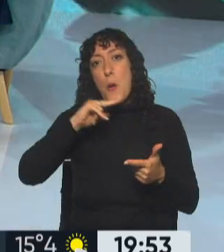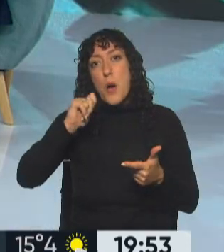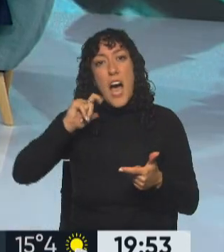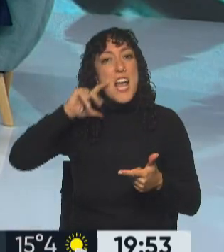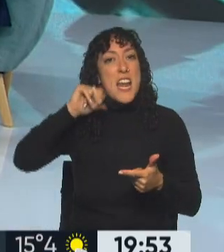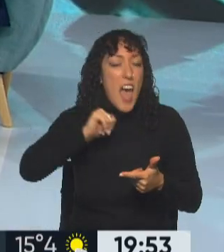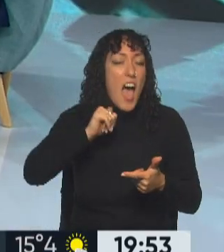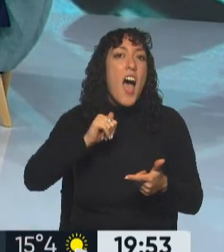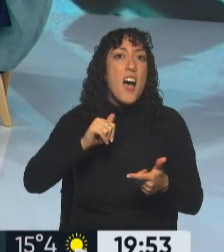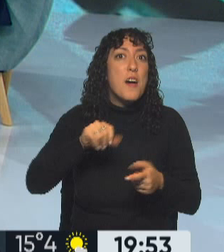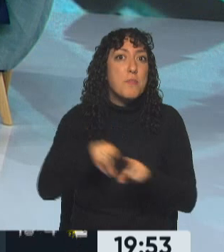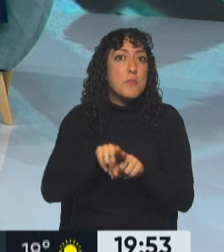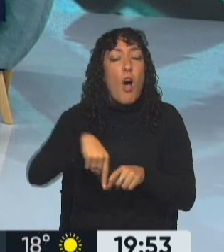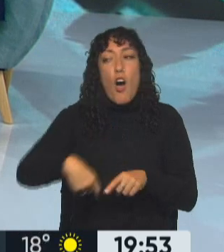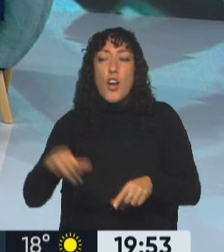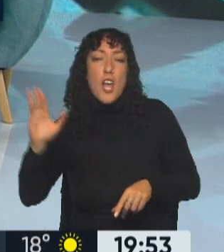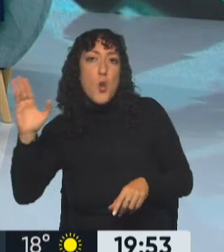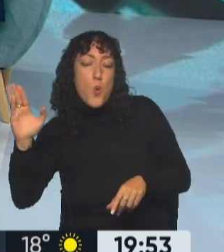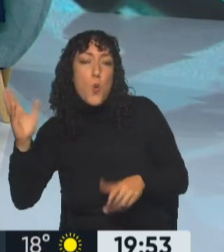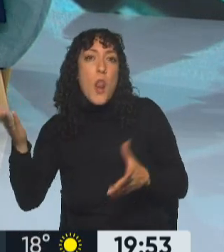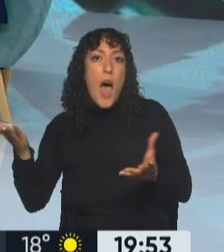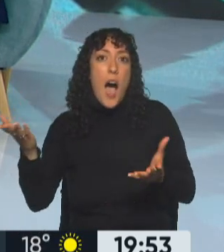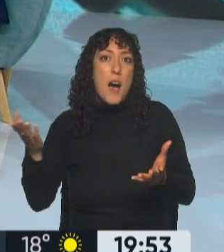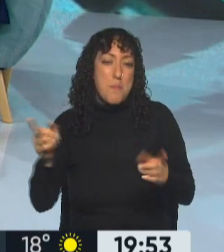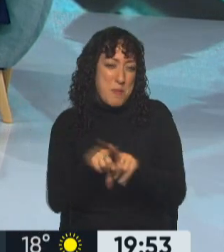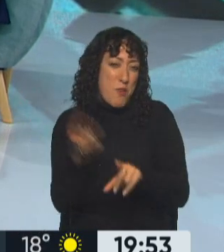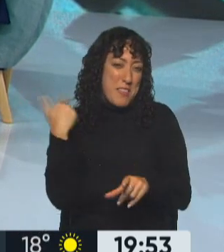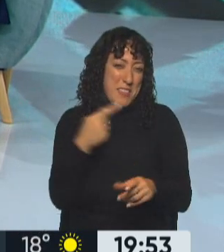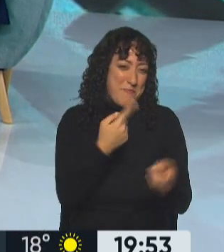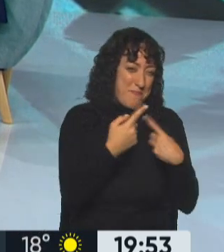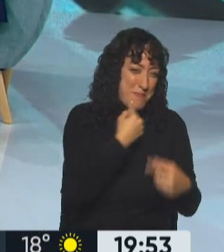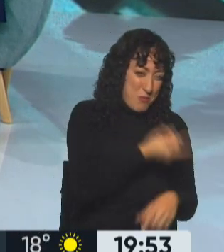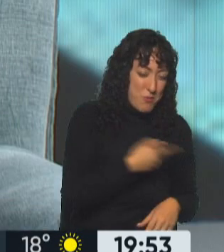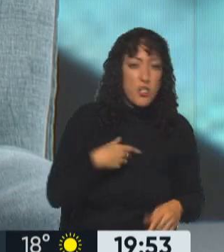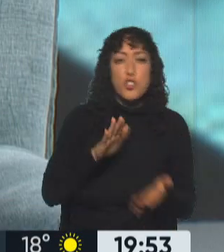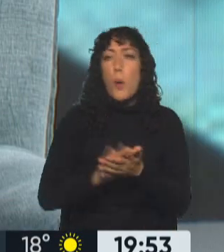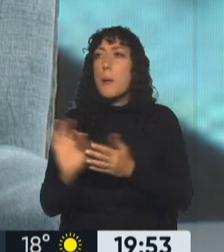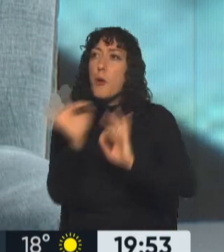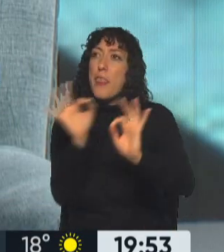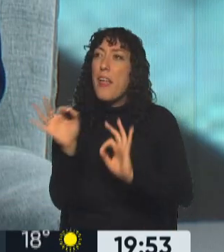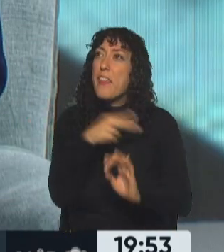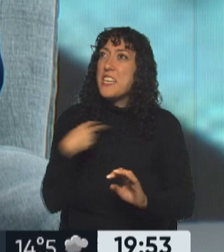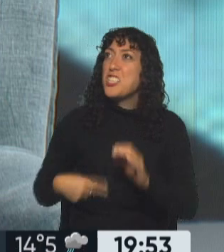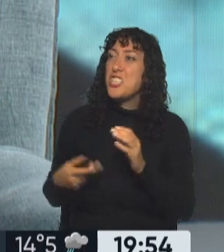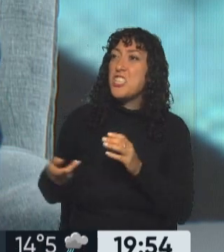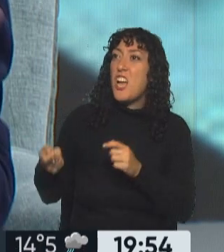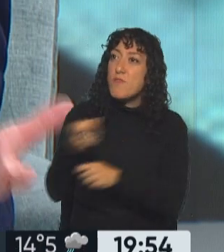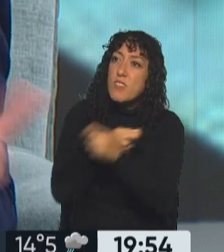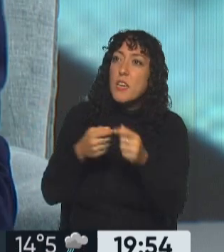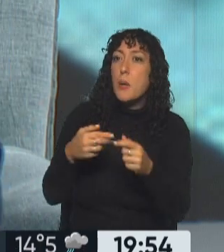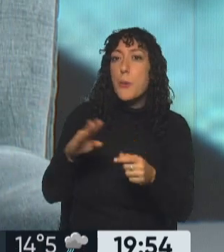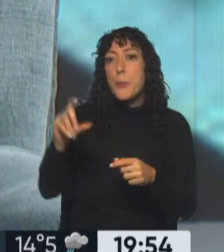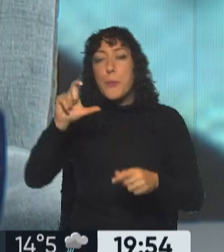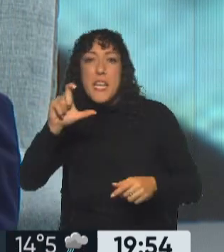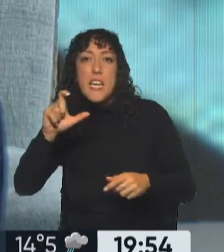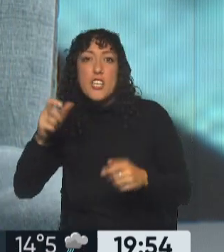con Lula, y también se lo preguntaba a Ciaín, esta posibilidad que la moneda china y que los socios del BRIC puedan darnos